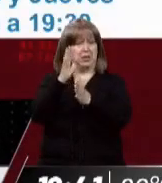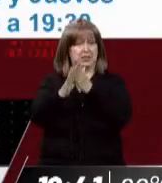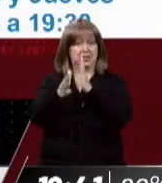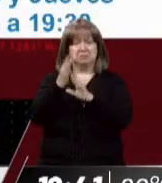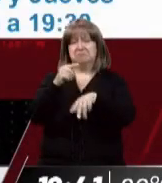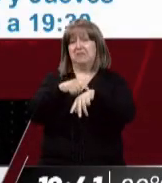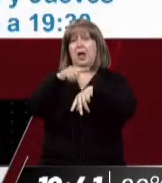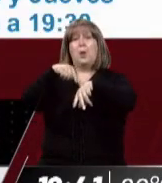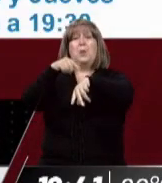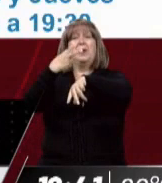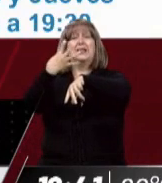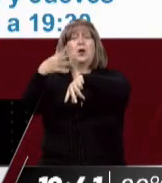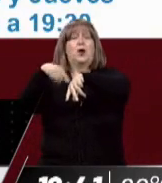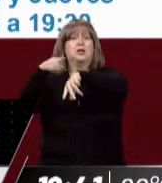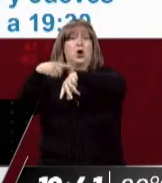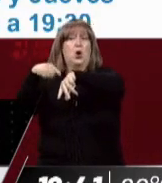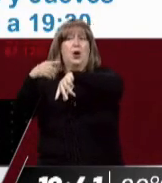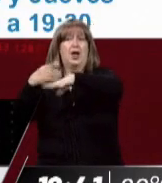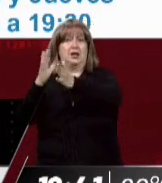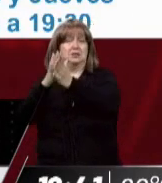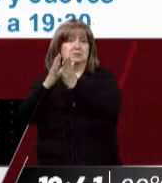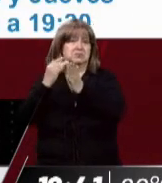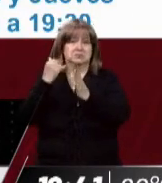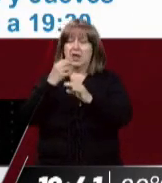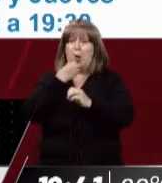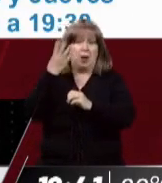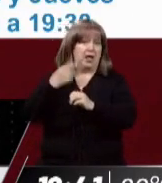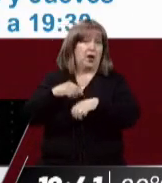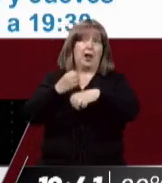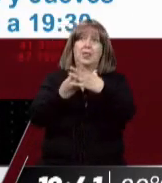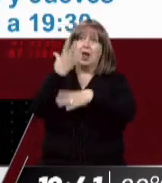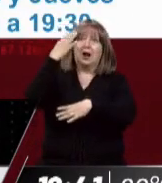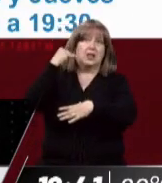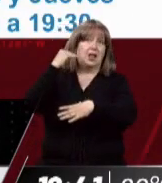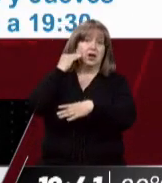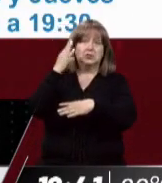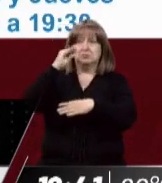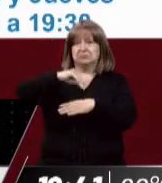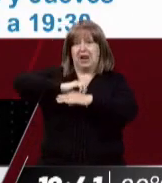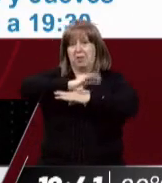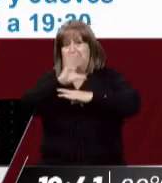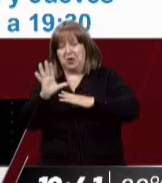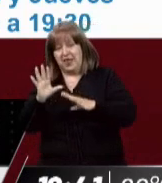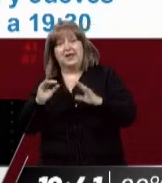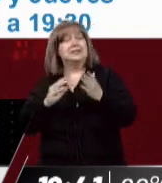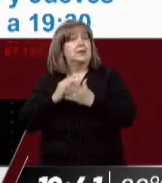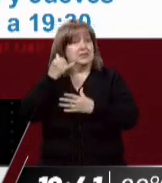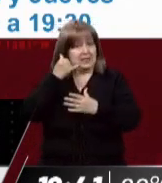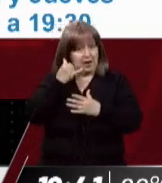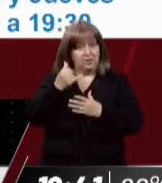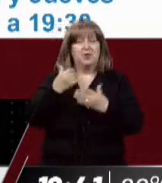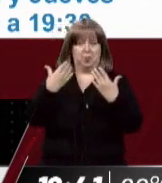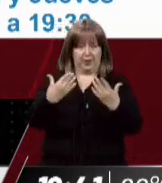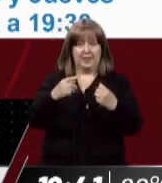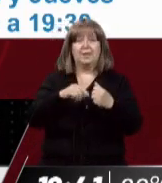24 horas del día, los 7 días de la semana. Y a la hora que quiera llamar, alguien me va a contestar. Siempre alguien me va a contestar, sí. Y